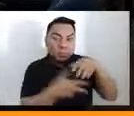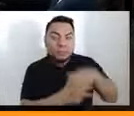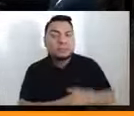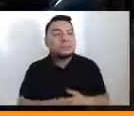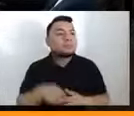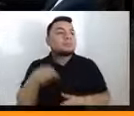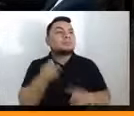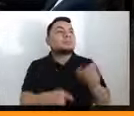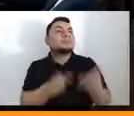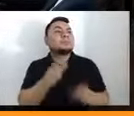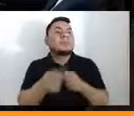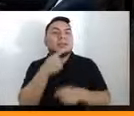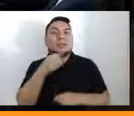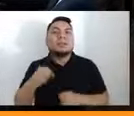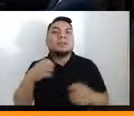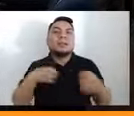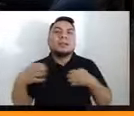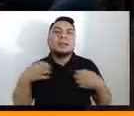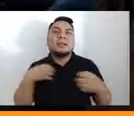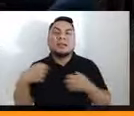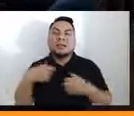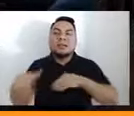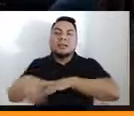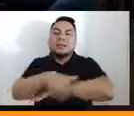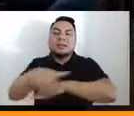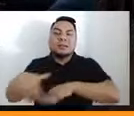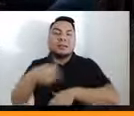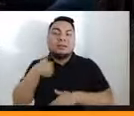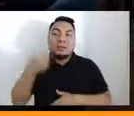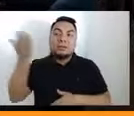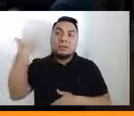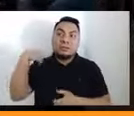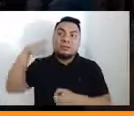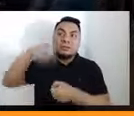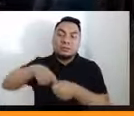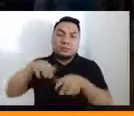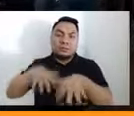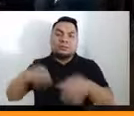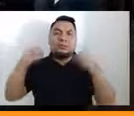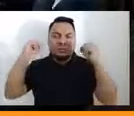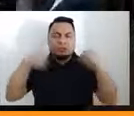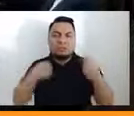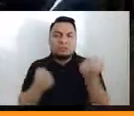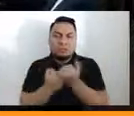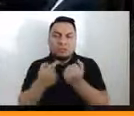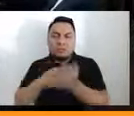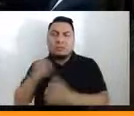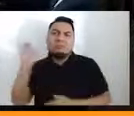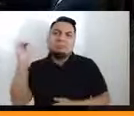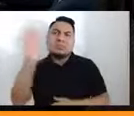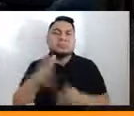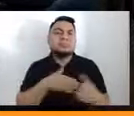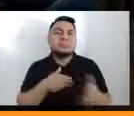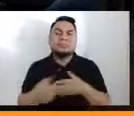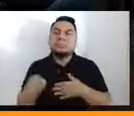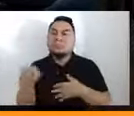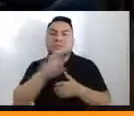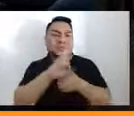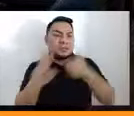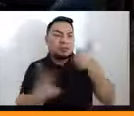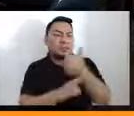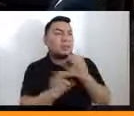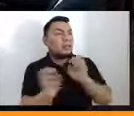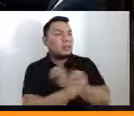ciudadanía de sigue gritando en las calles yo acompañé la marcha el otro día tomamos bagdad lacrimógeno no había ningún